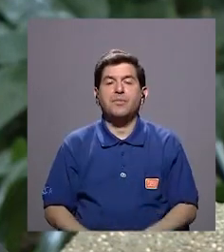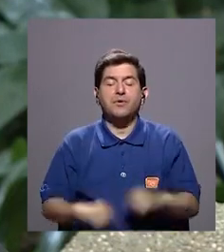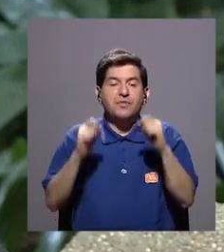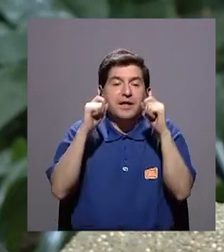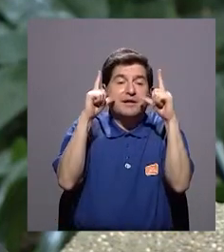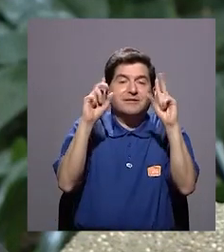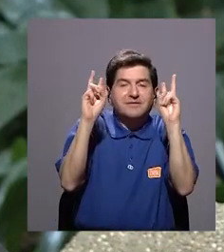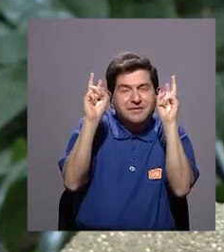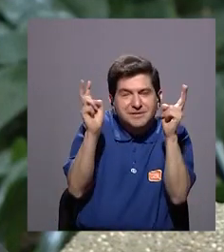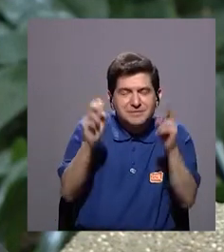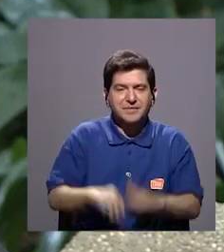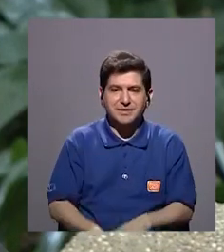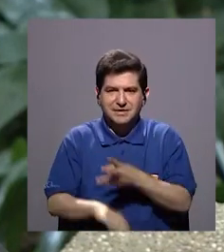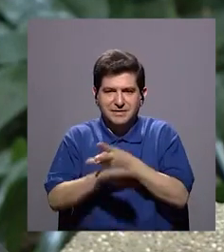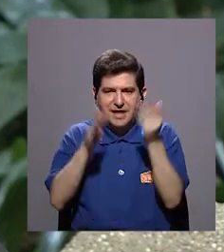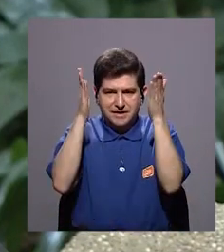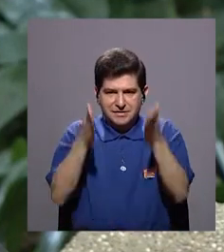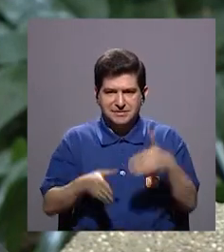su sanador interior